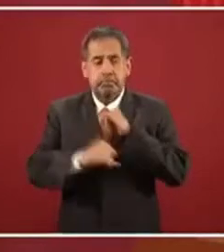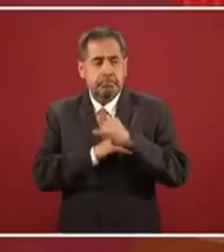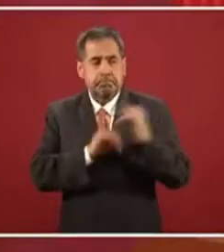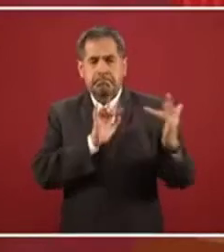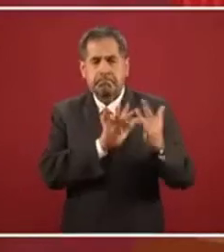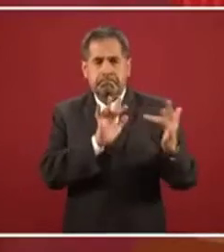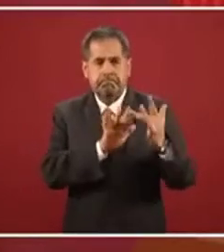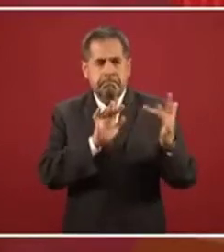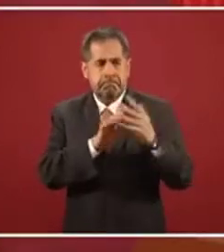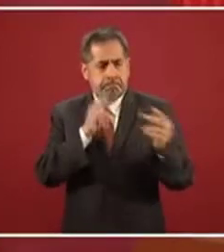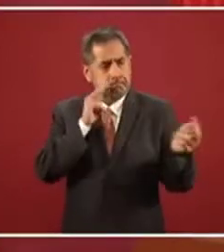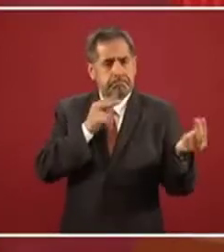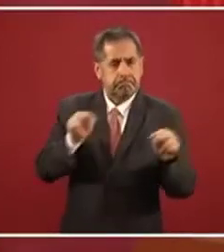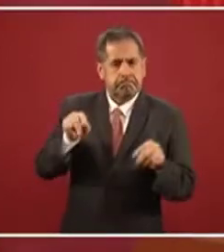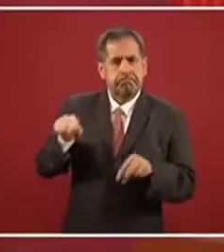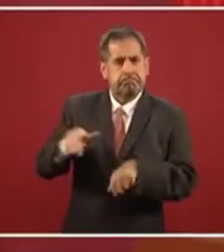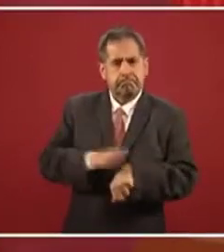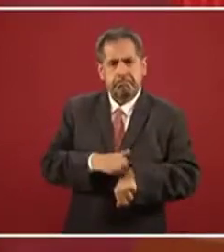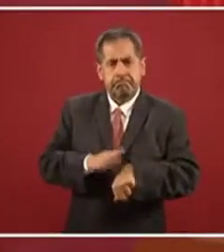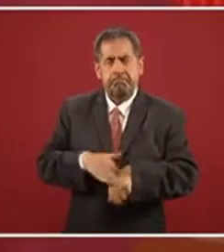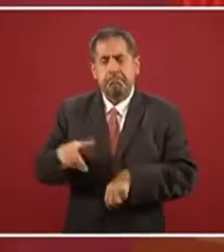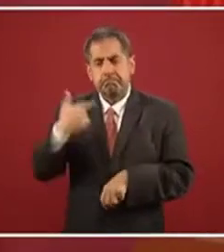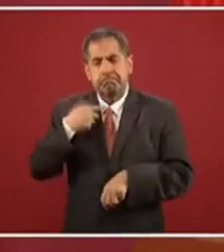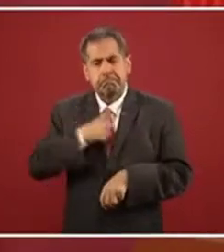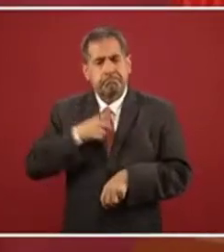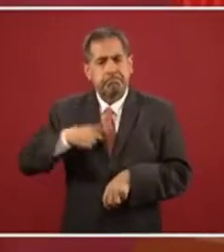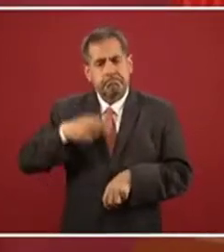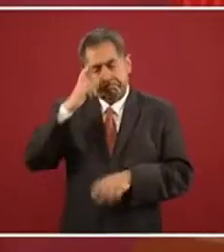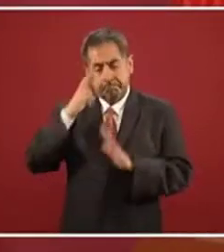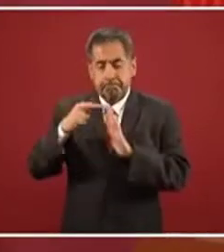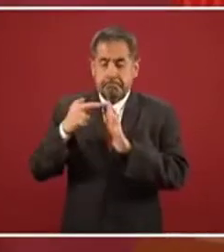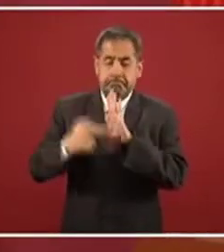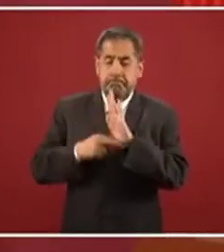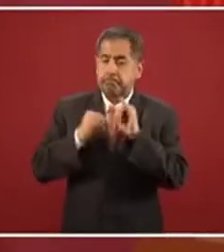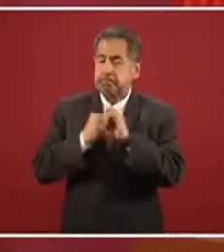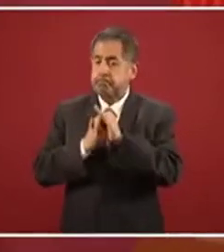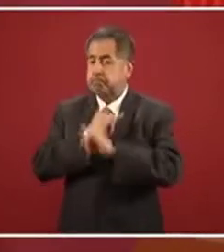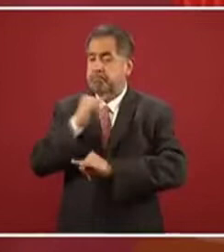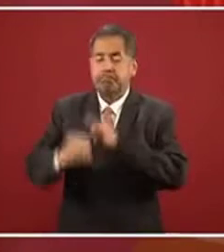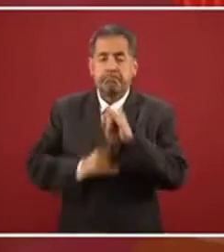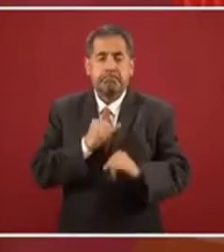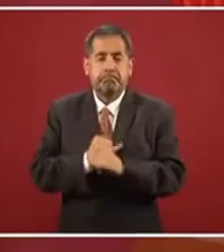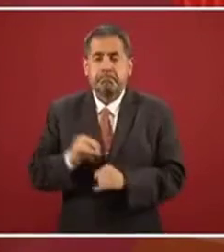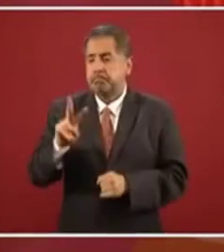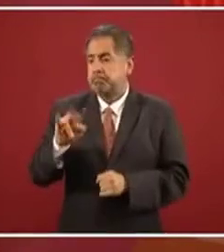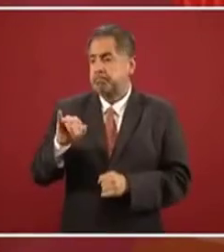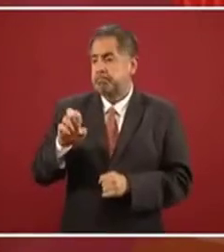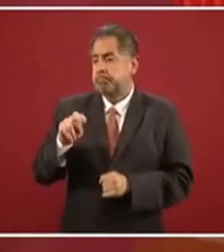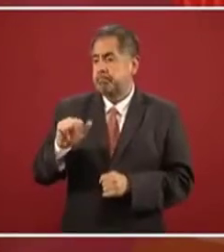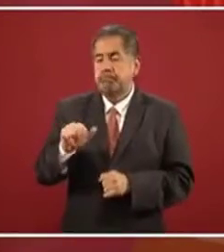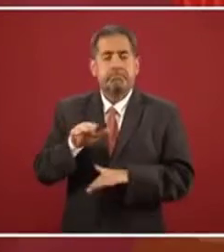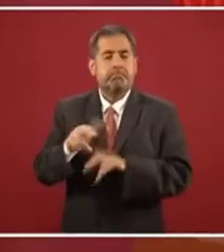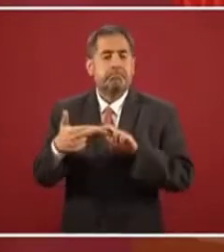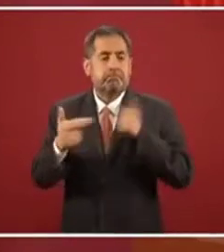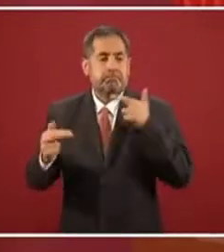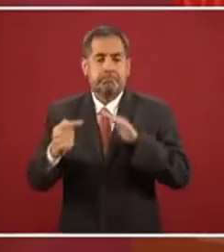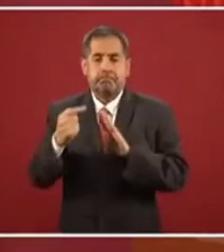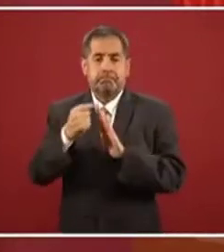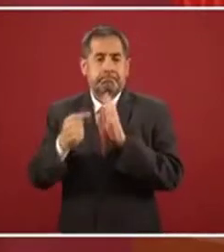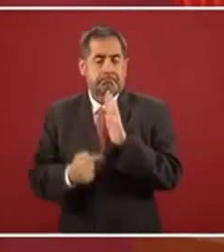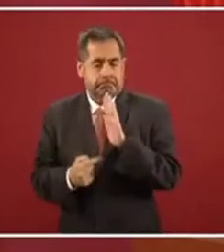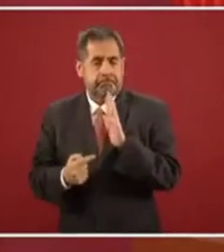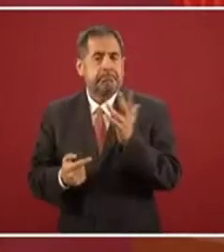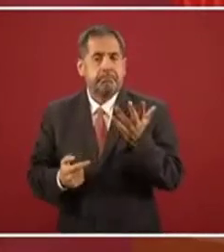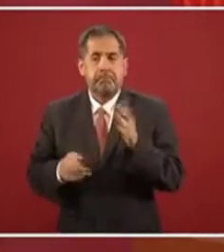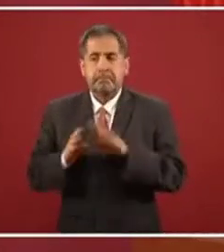qué? Bueno, para que se respete la Convención de Viena de Relaciones Diplomáticas que rige